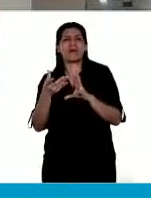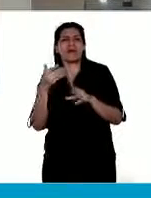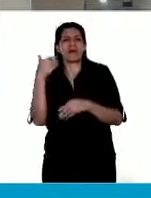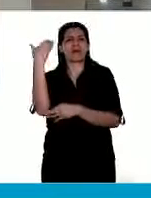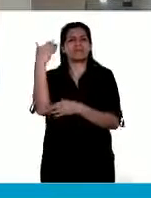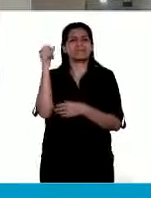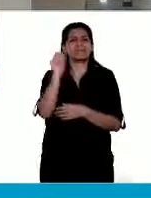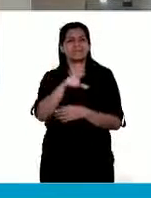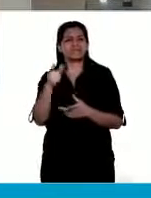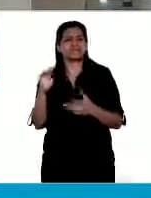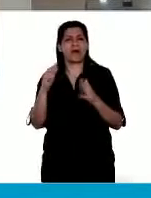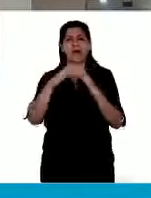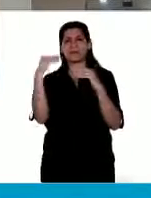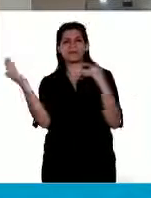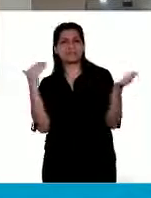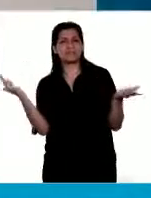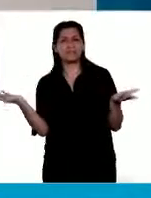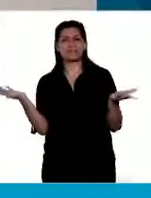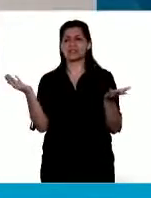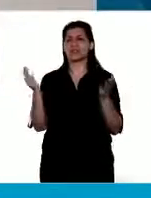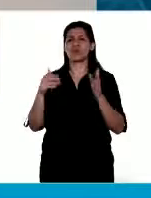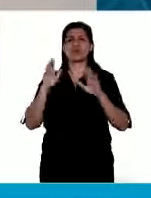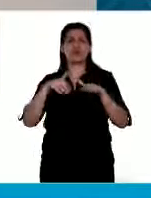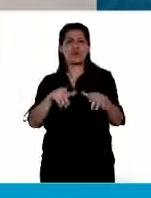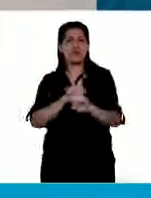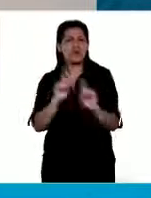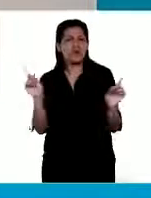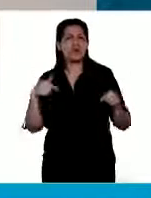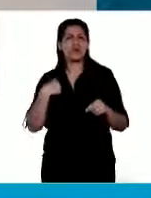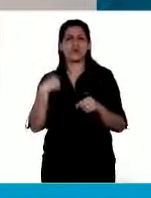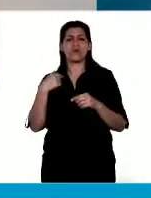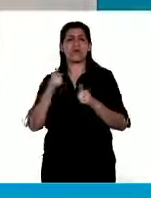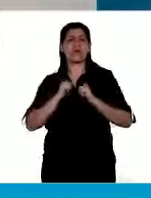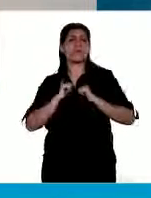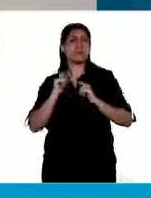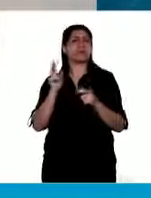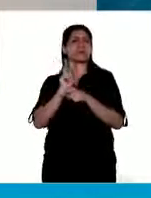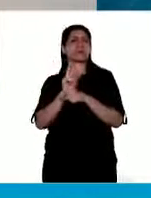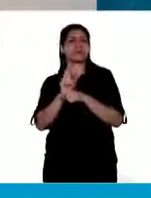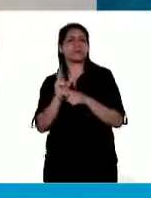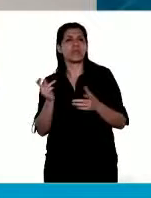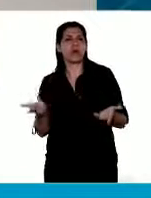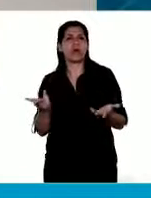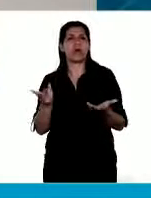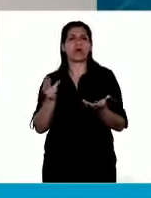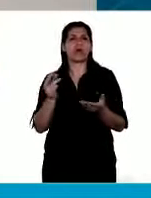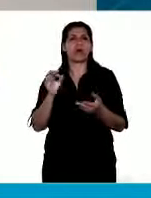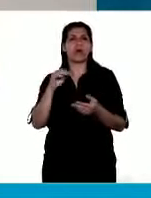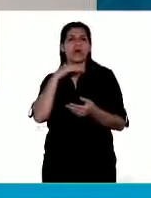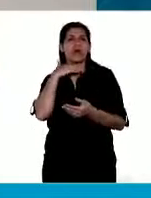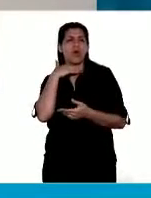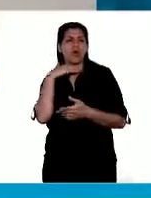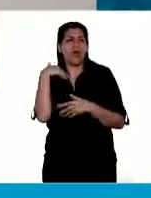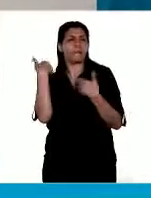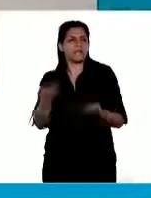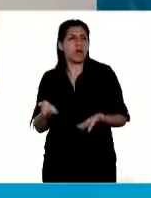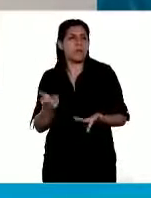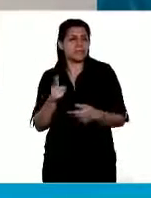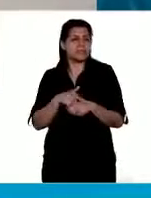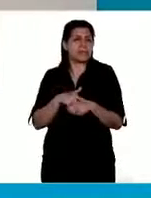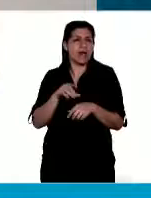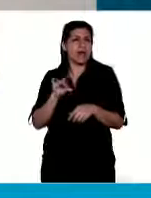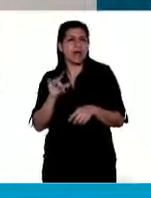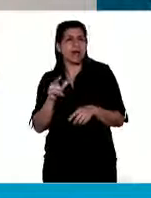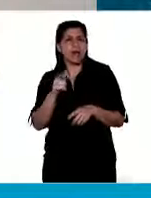vecinos, que esperan que le demos seguridad, ni para con los delincuentes, que aprovechan el momento, y mucho menos para con la